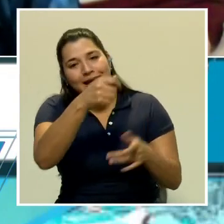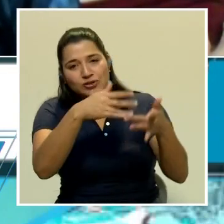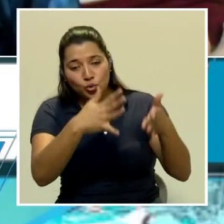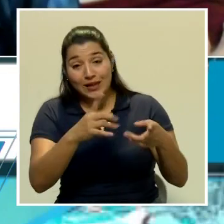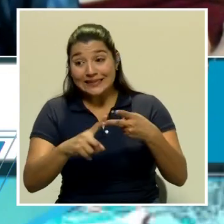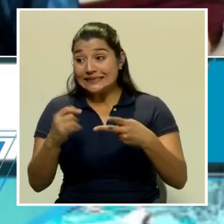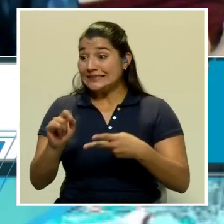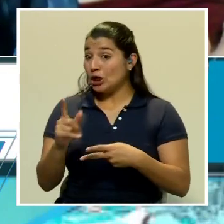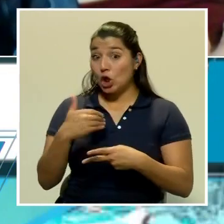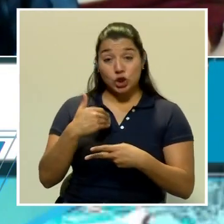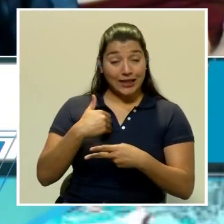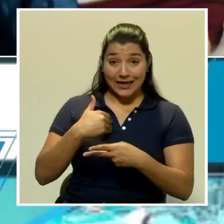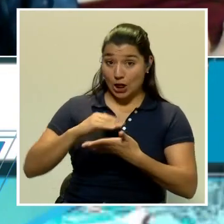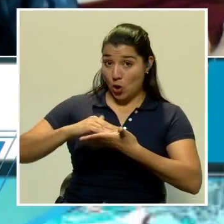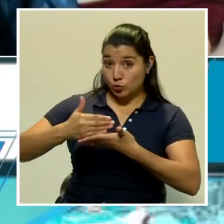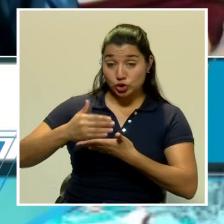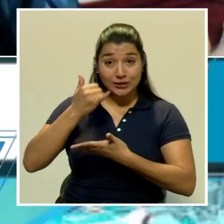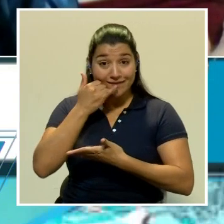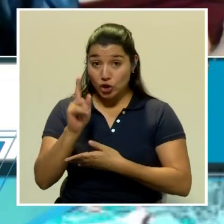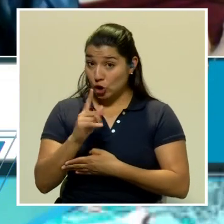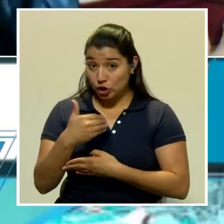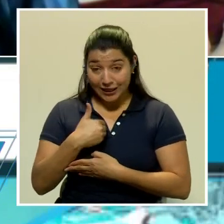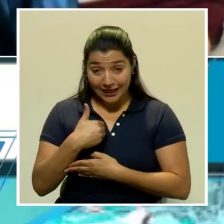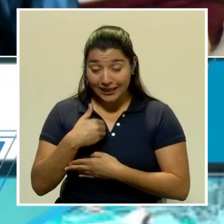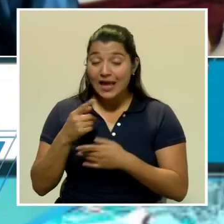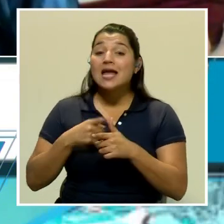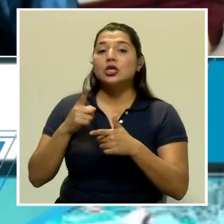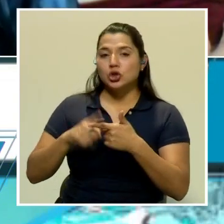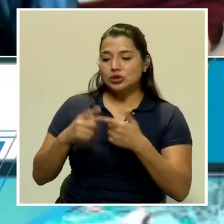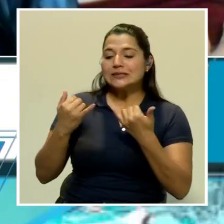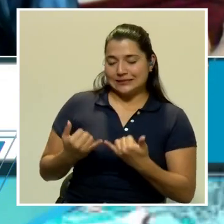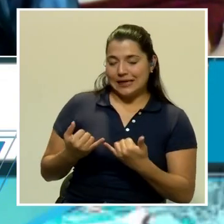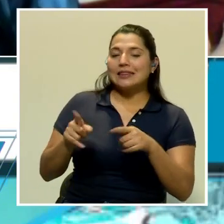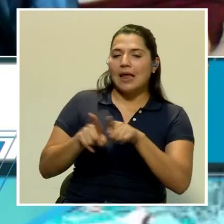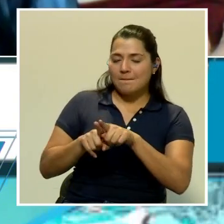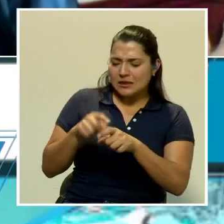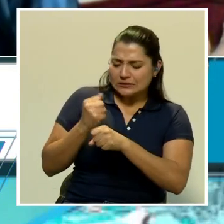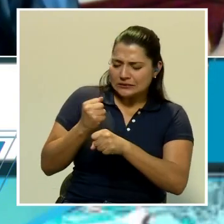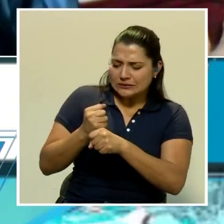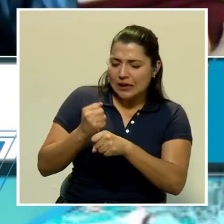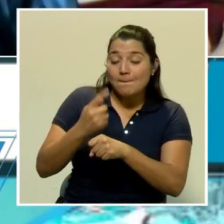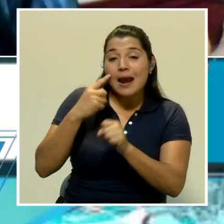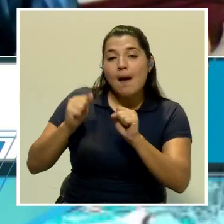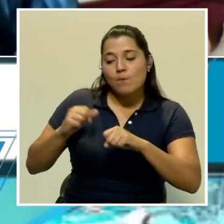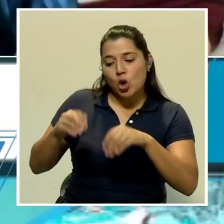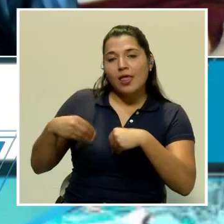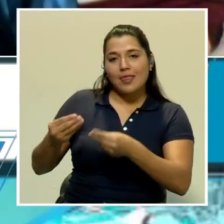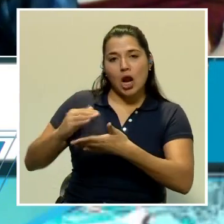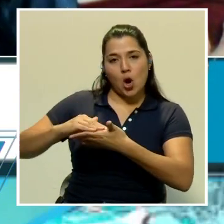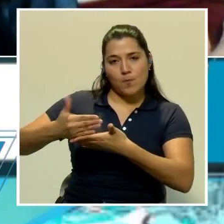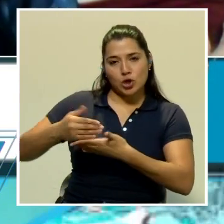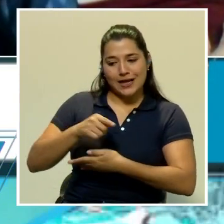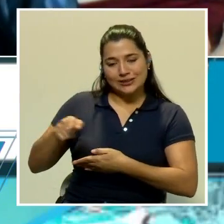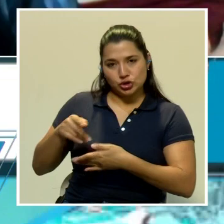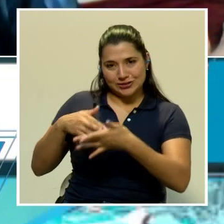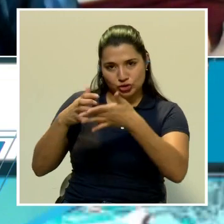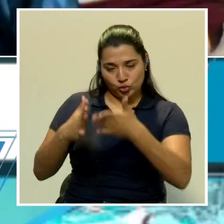un dispositivo. Porque, don Ernesto, el tema de la pandemia está en el país, no